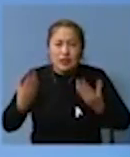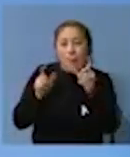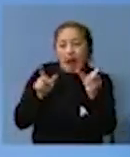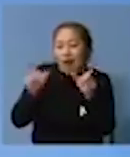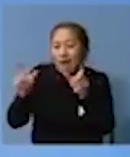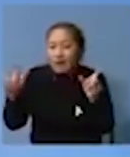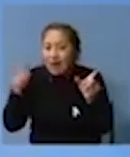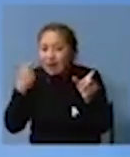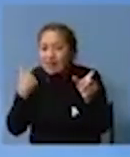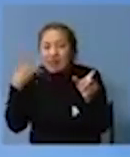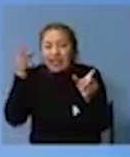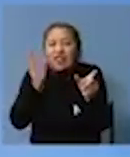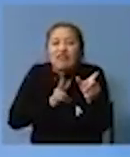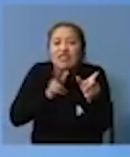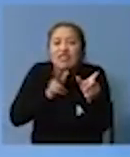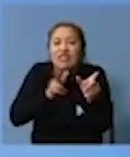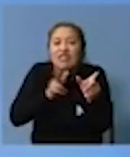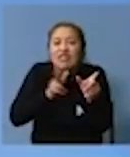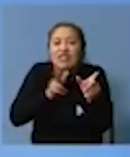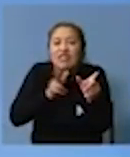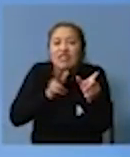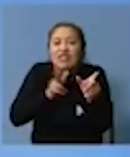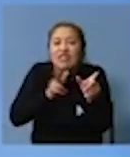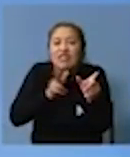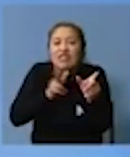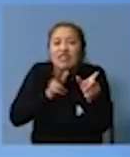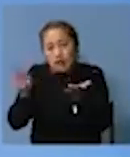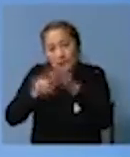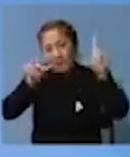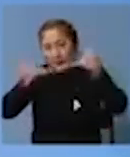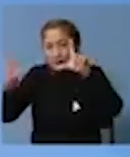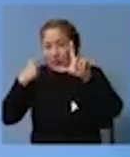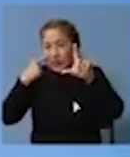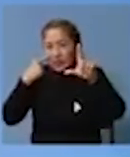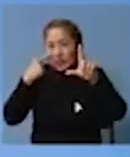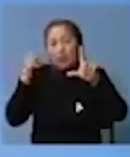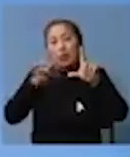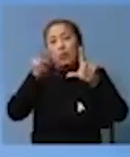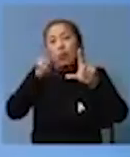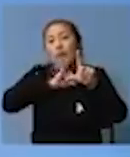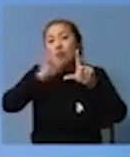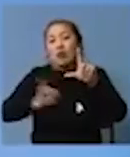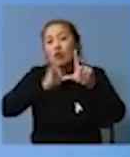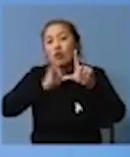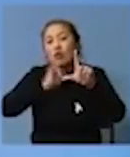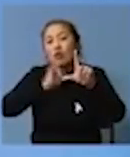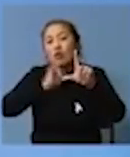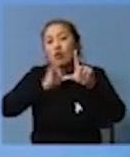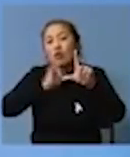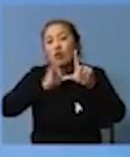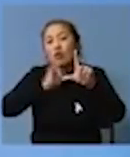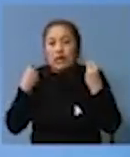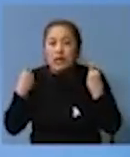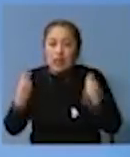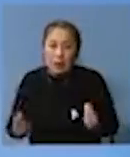desmenuzando lo que va diciendo en este audio. Lo podemos volver a ver, nos quedamos con los micrófonos abiertos y vamos